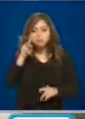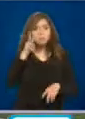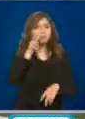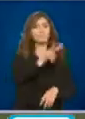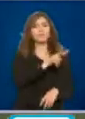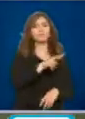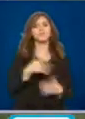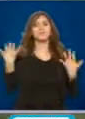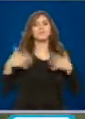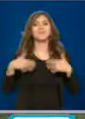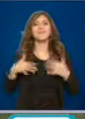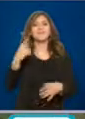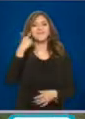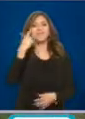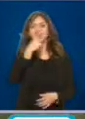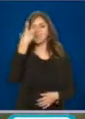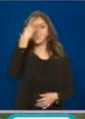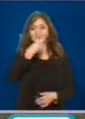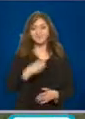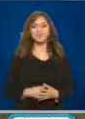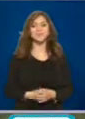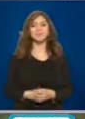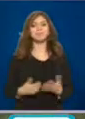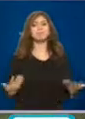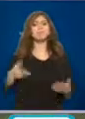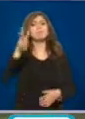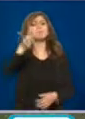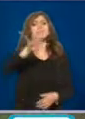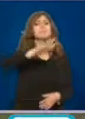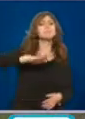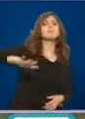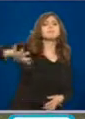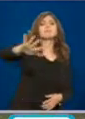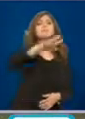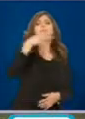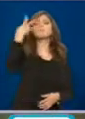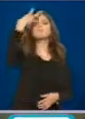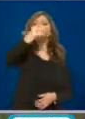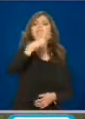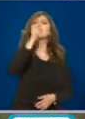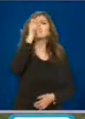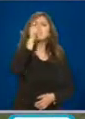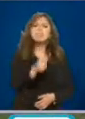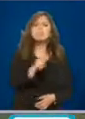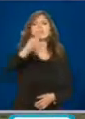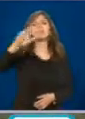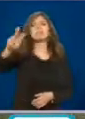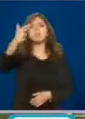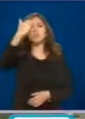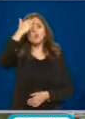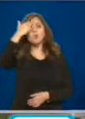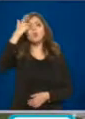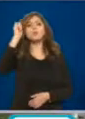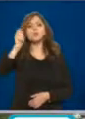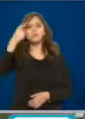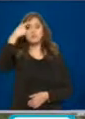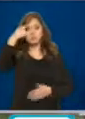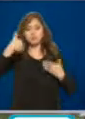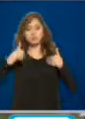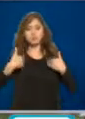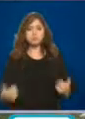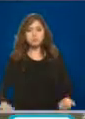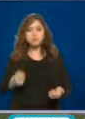abiertos, y ojitos pajaritos, pero qué bonito es recordar las mentes lúcidas